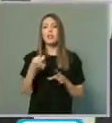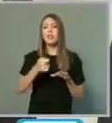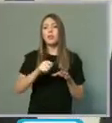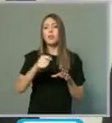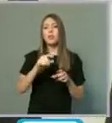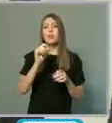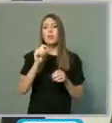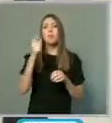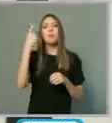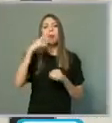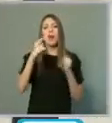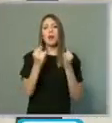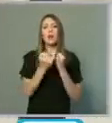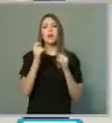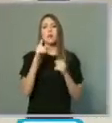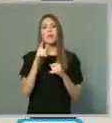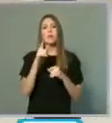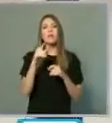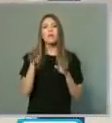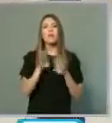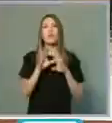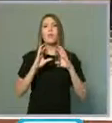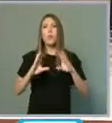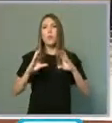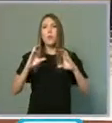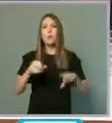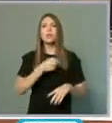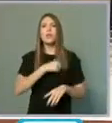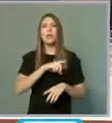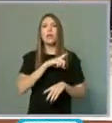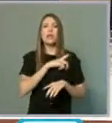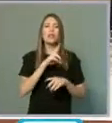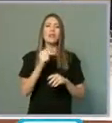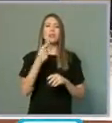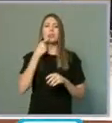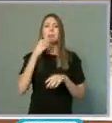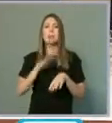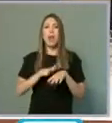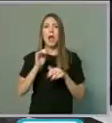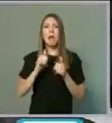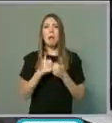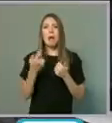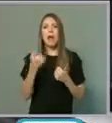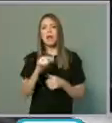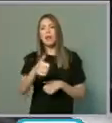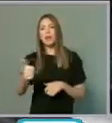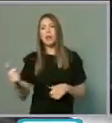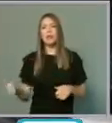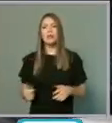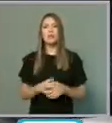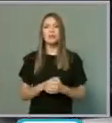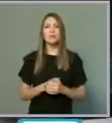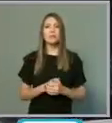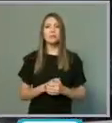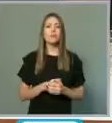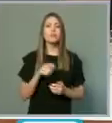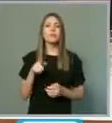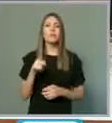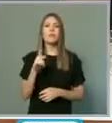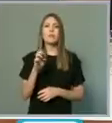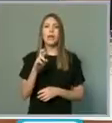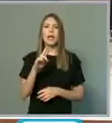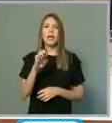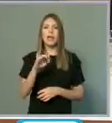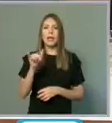para respetar esa línea de lo saludable y que no nos sepa más a pan que a calabaza y, Claro, y y arroz. arroz. Esto es perejil